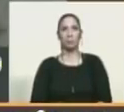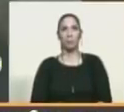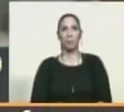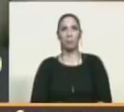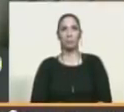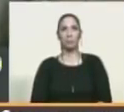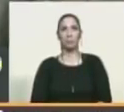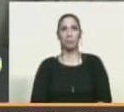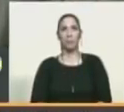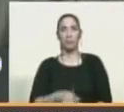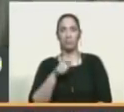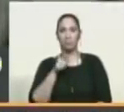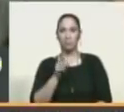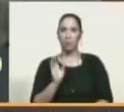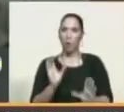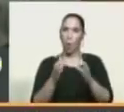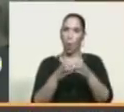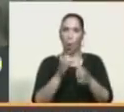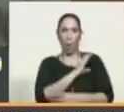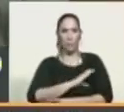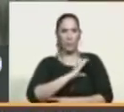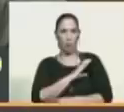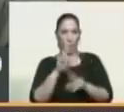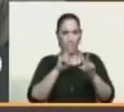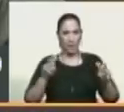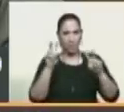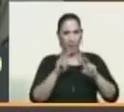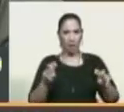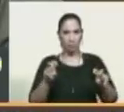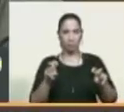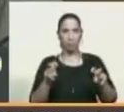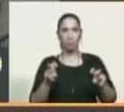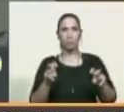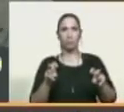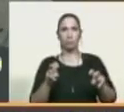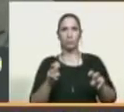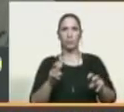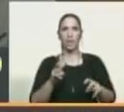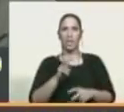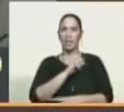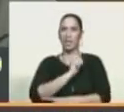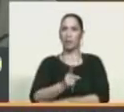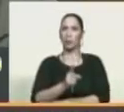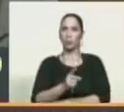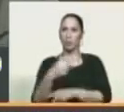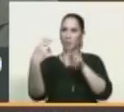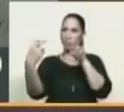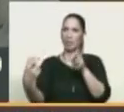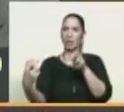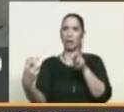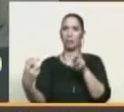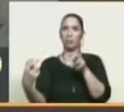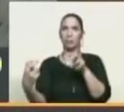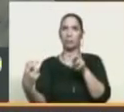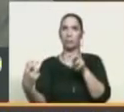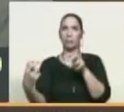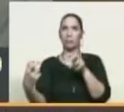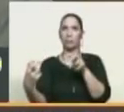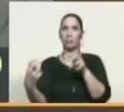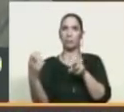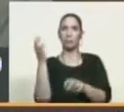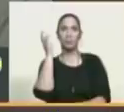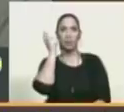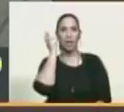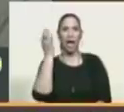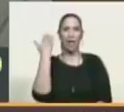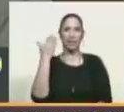que ellos estaban en una comisión para investigar por una denuncia que hubo y cuando se sentaron con la señora ex